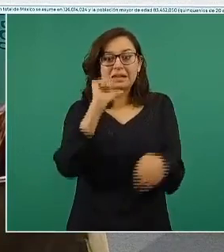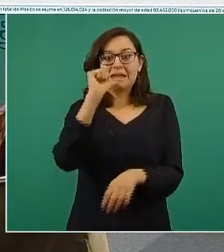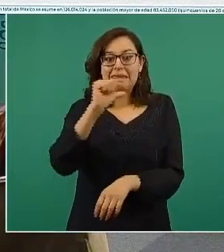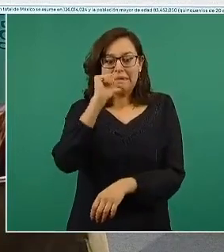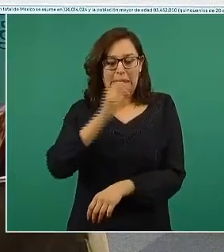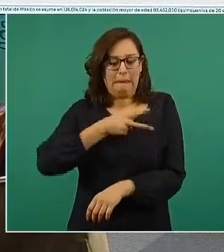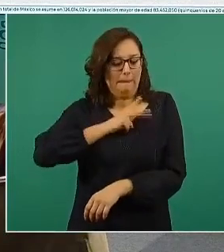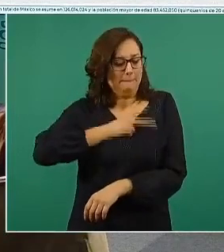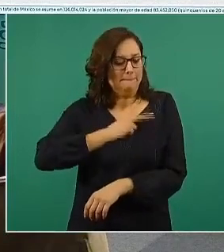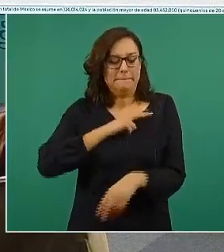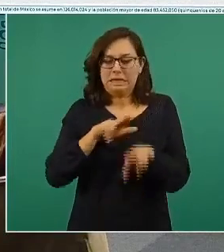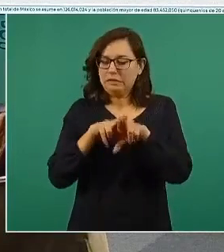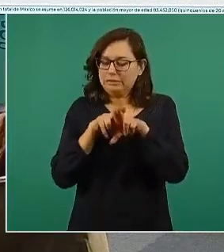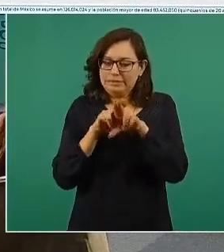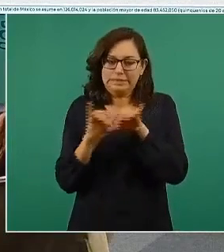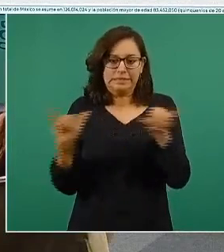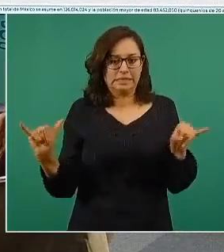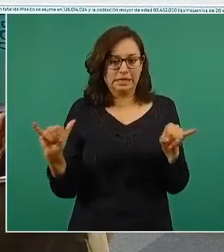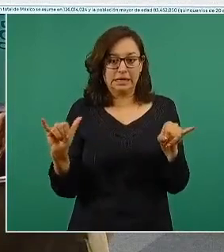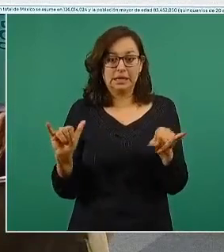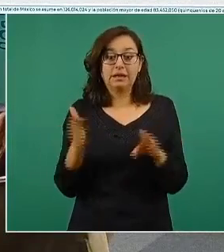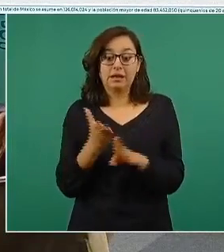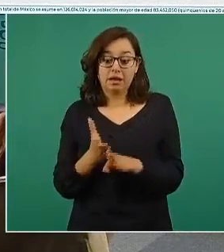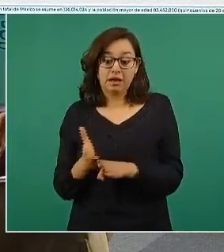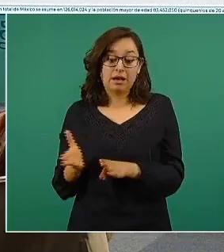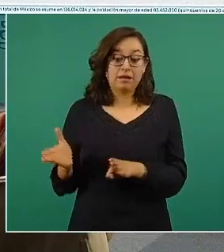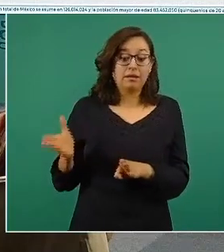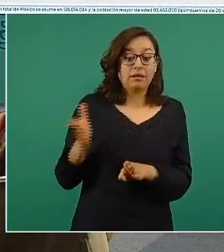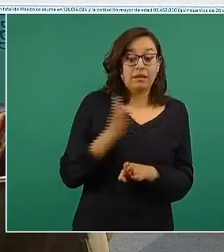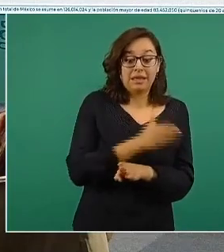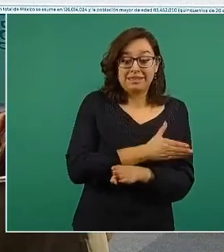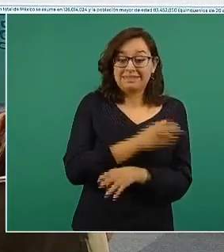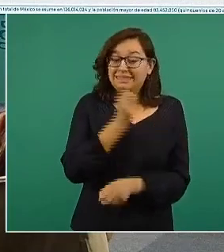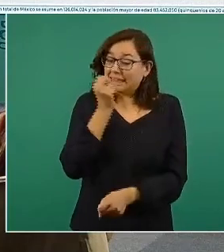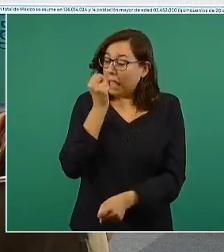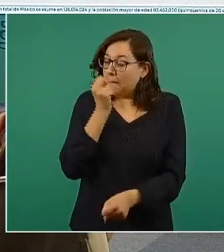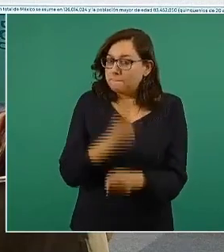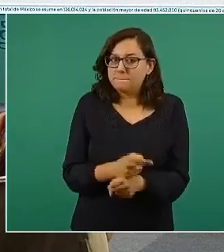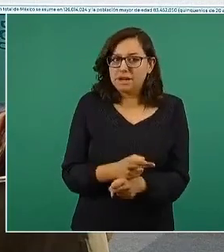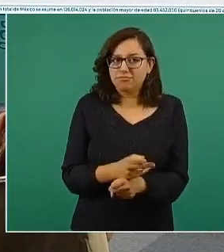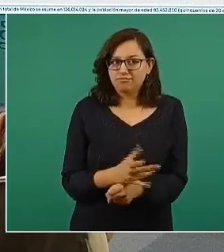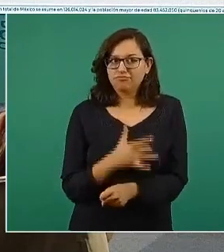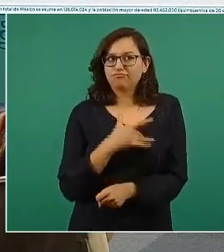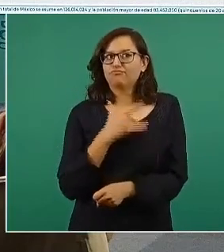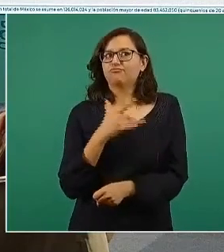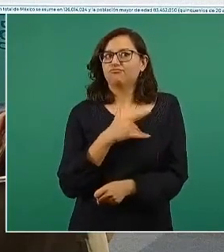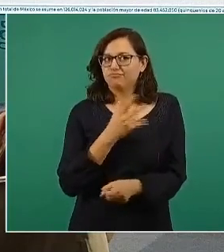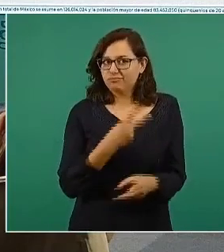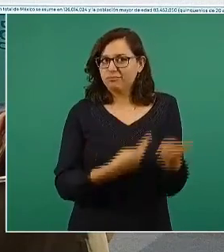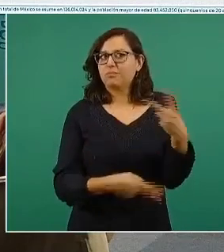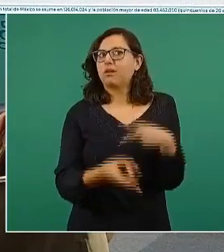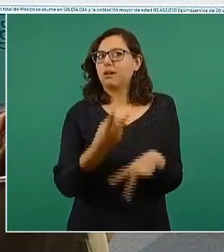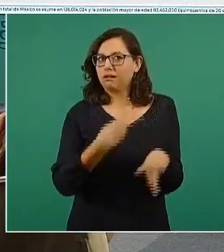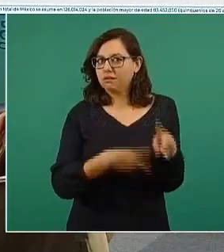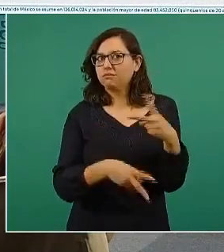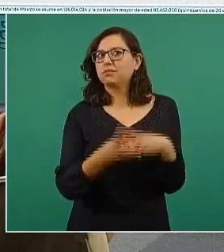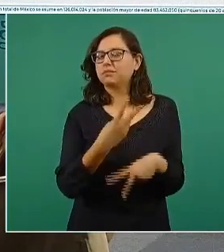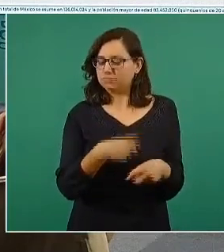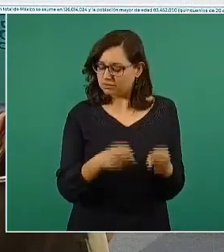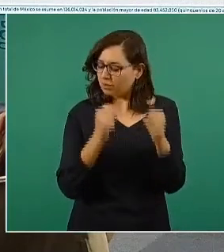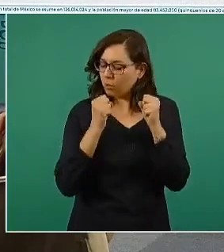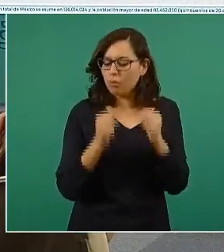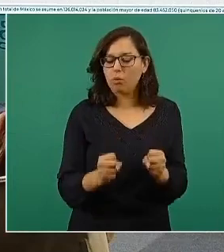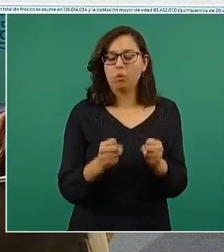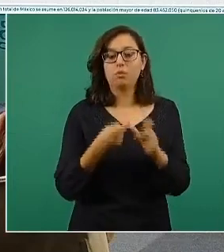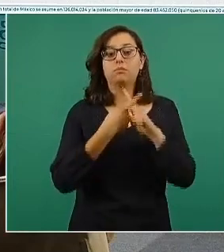las características justo de la fase de preparación, es prepararse para lo que va a venir más adelante. Iniciamos precisamente